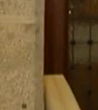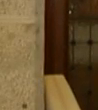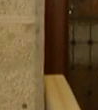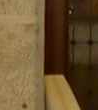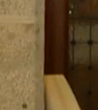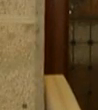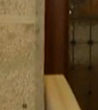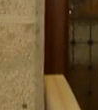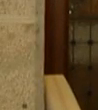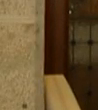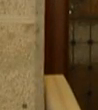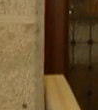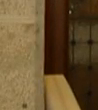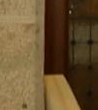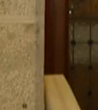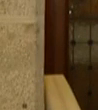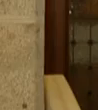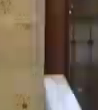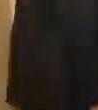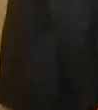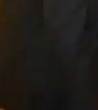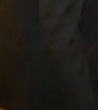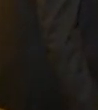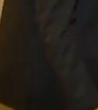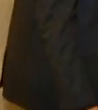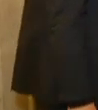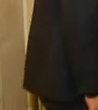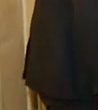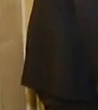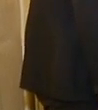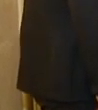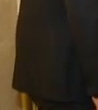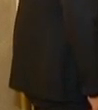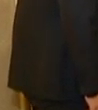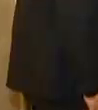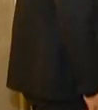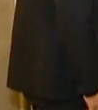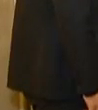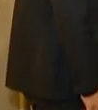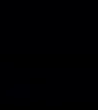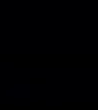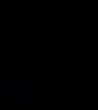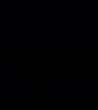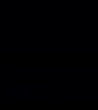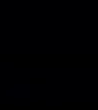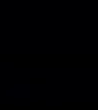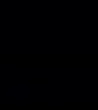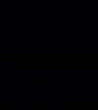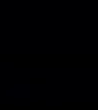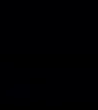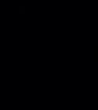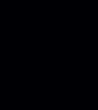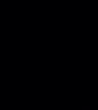qué contento estoy. La verdad es que el resultado ha sido impresionante. Amarilla e Lolo coñecéronse no Festival de Sitges. De ahí surdiu a